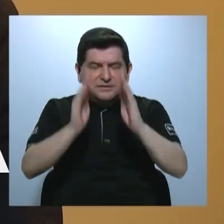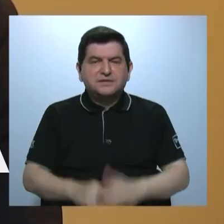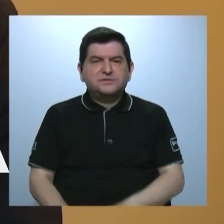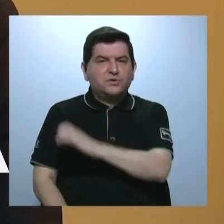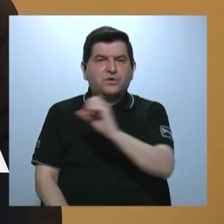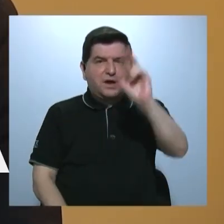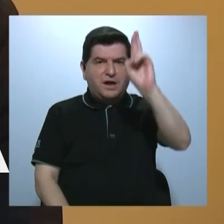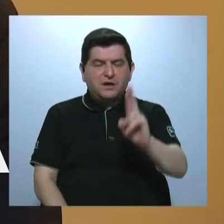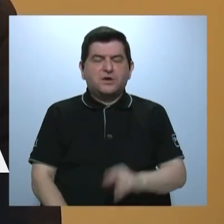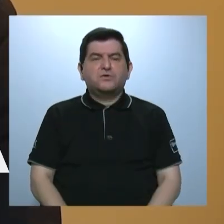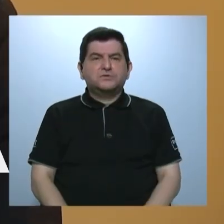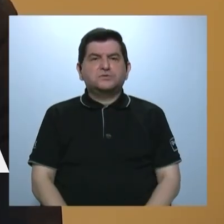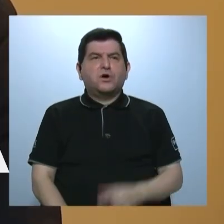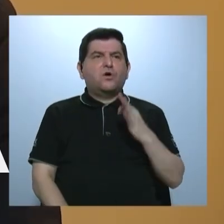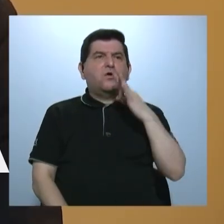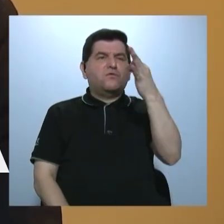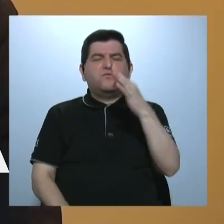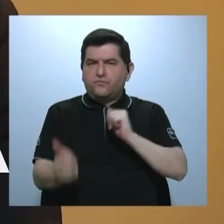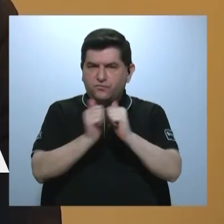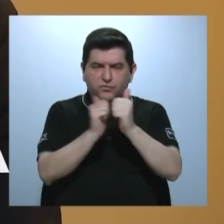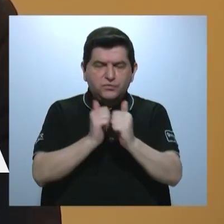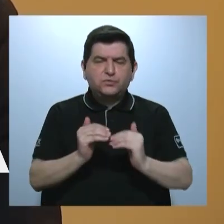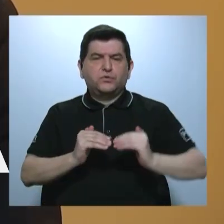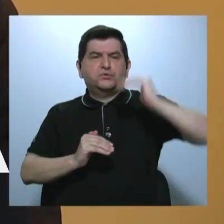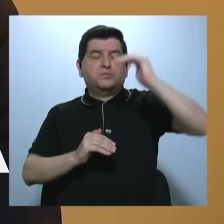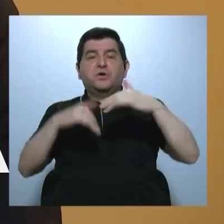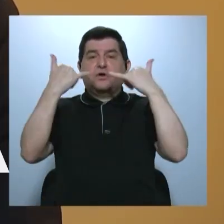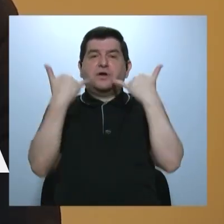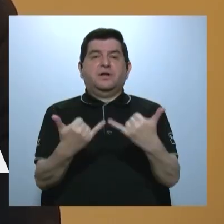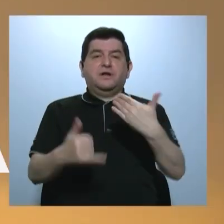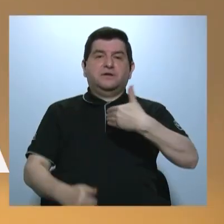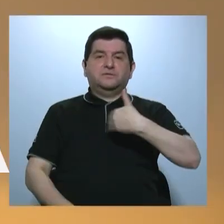Rica en un norte mucho más competitivo de lo que hoy estamos actualmente.